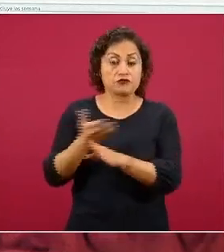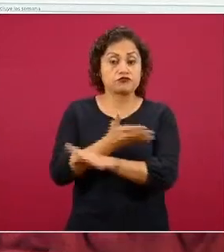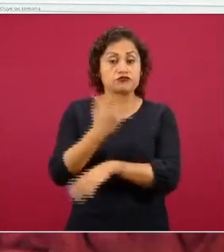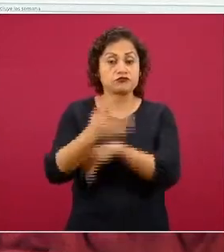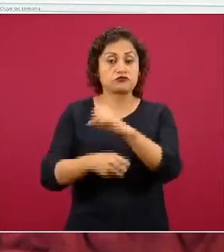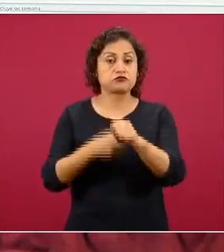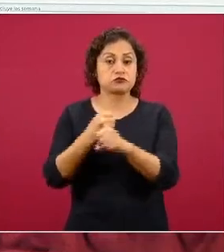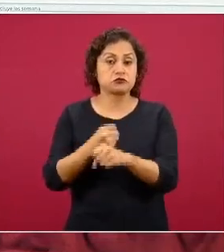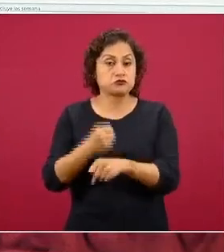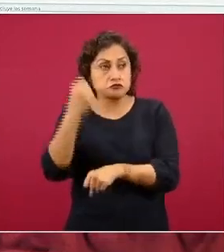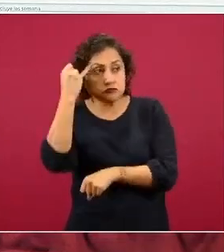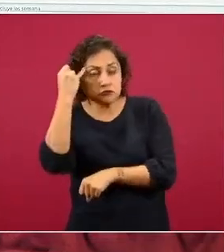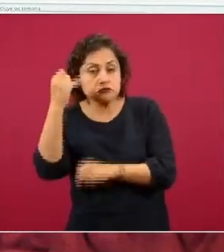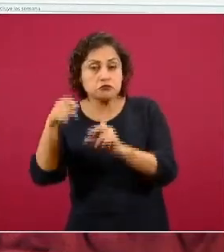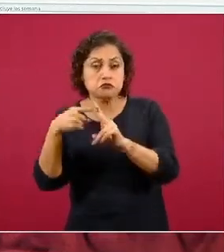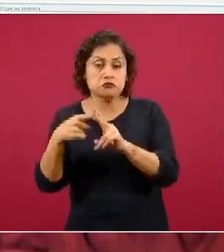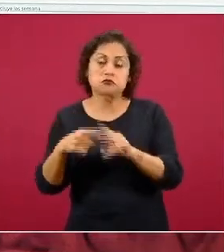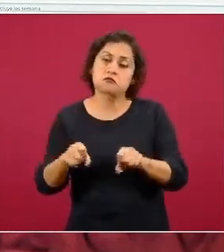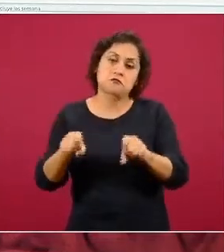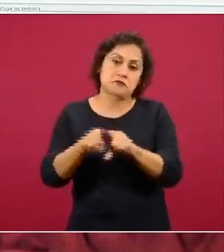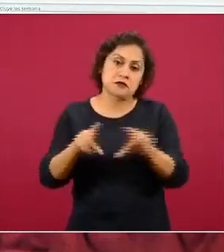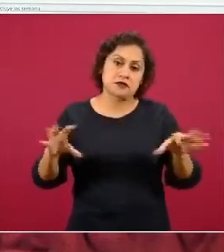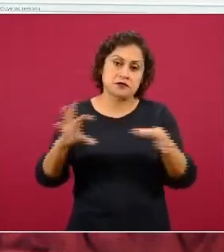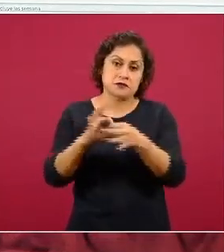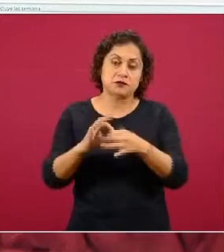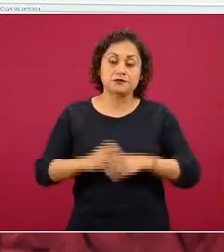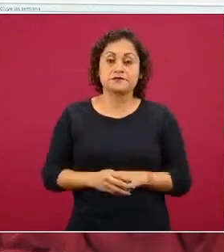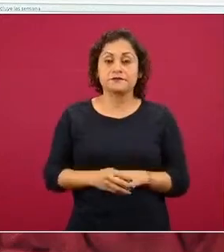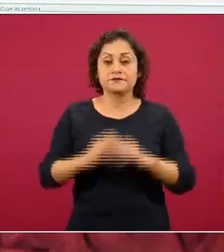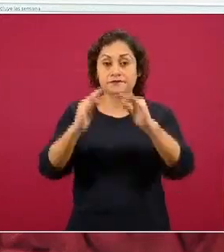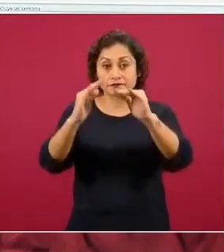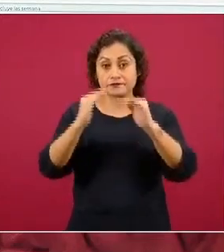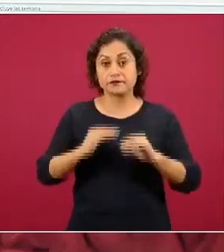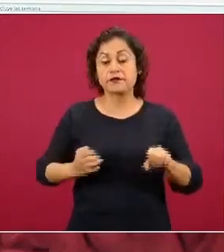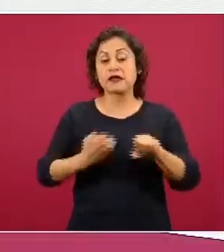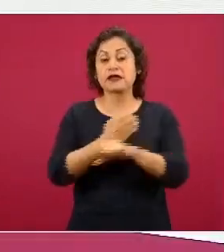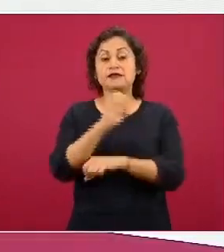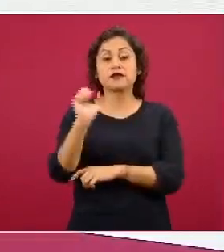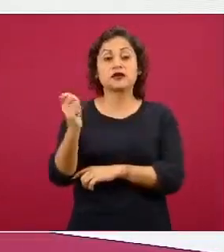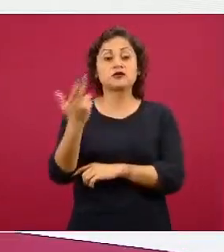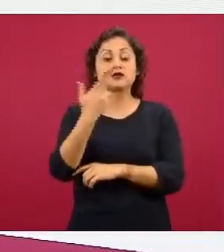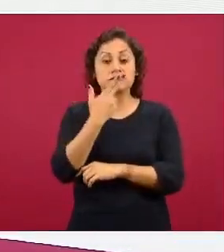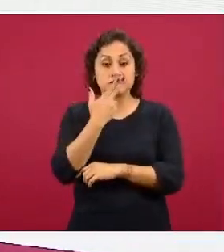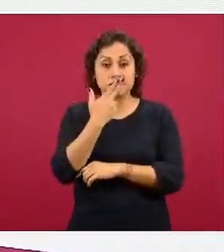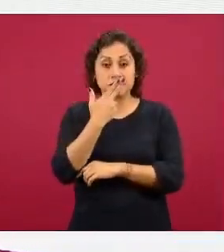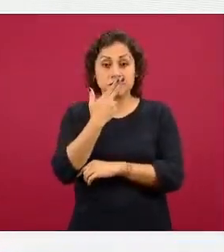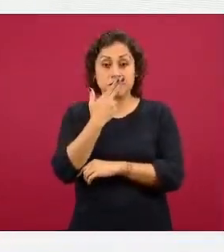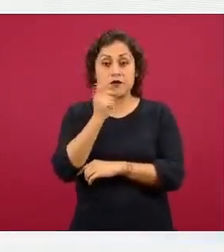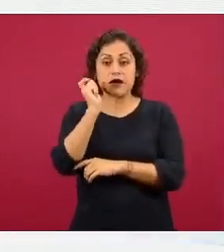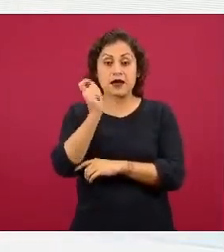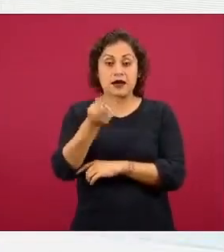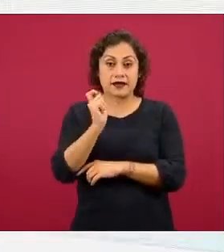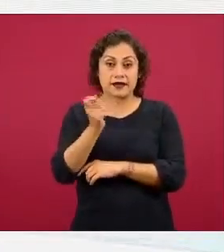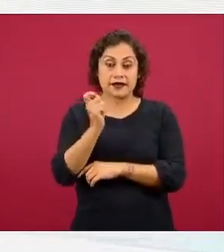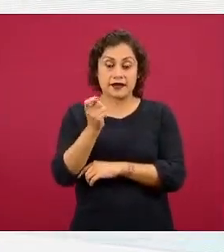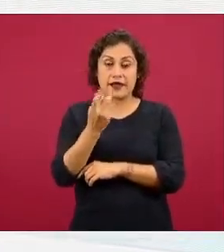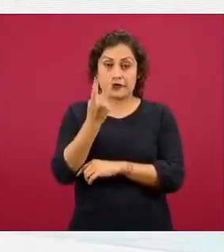años. Para el caso de Chihuahua, que también es uno de los casos de los 2 estados que